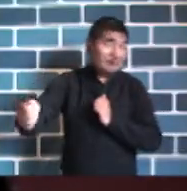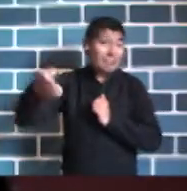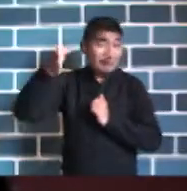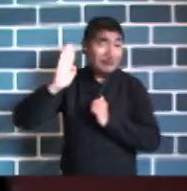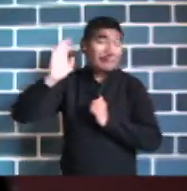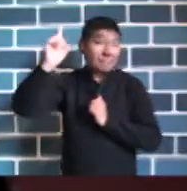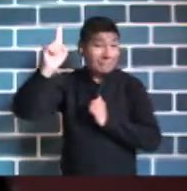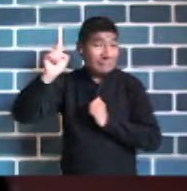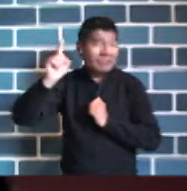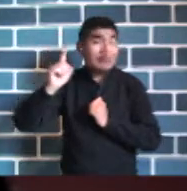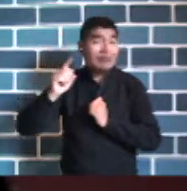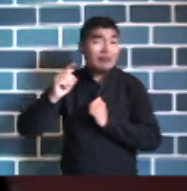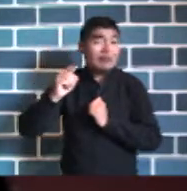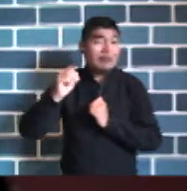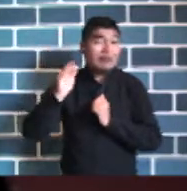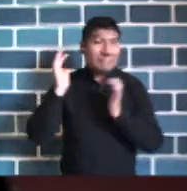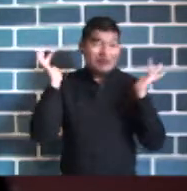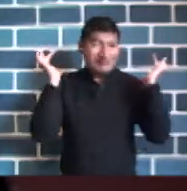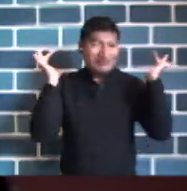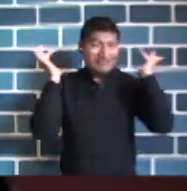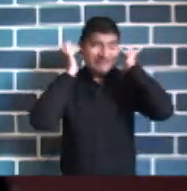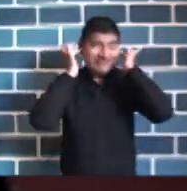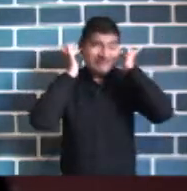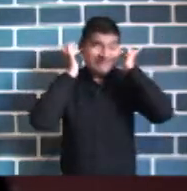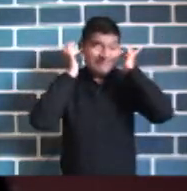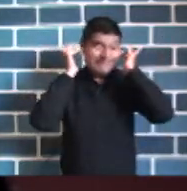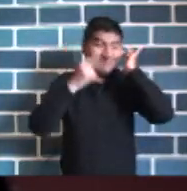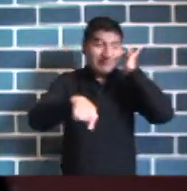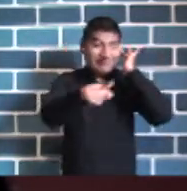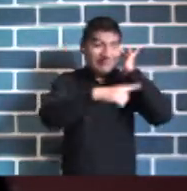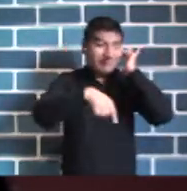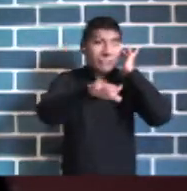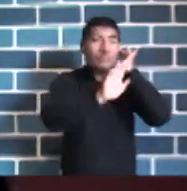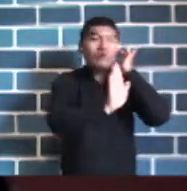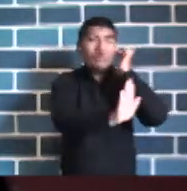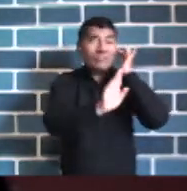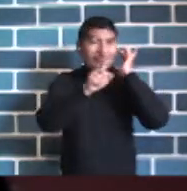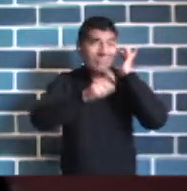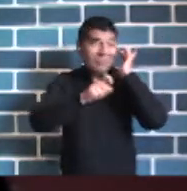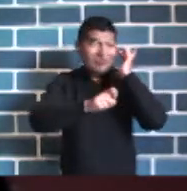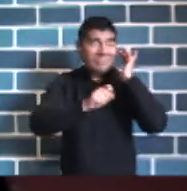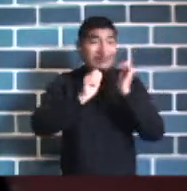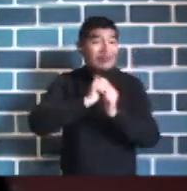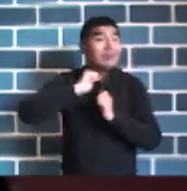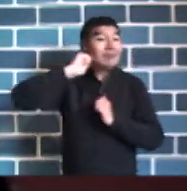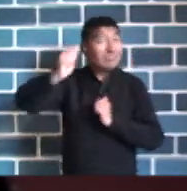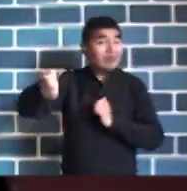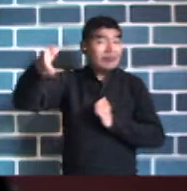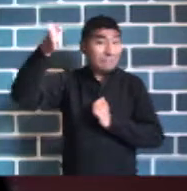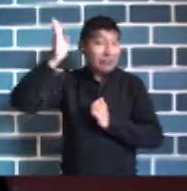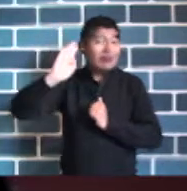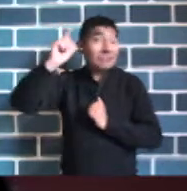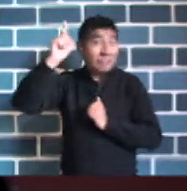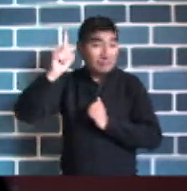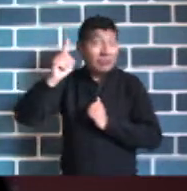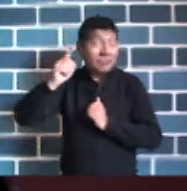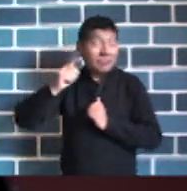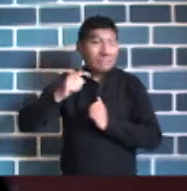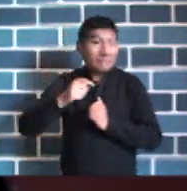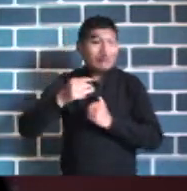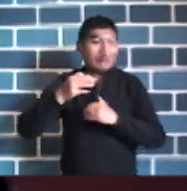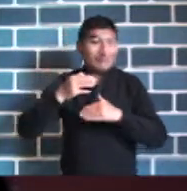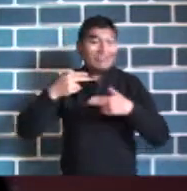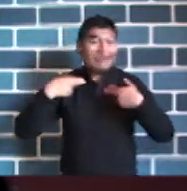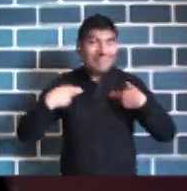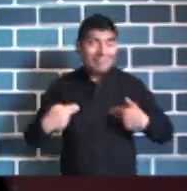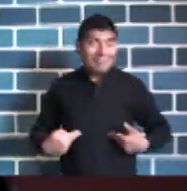hacemos oídos sordos de los que necesitan los demás lejos de la palabra de dios nos deshumanizamos